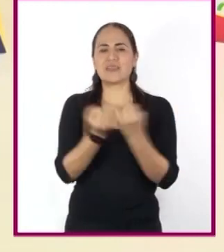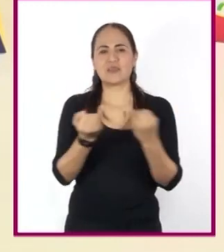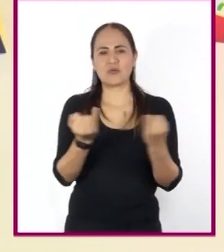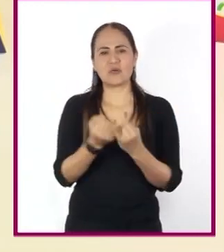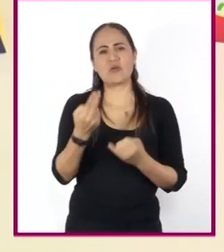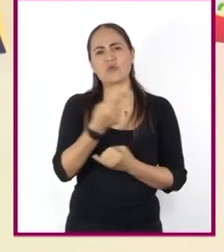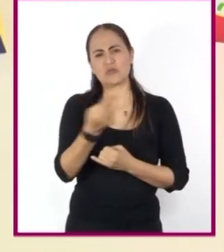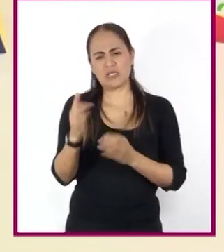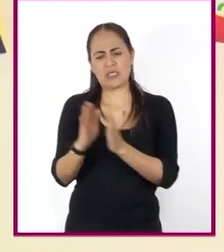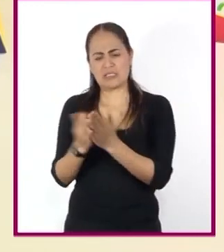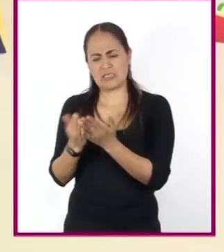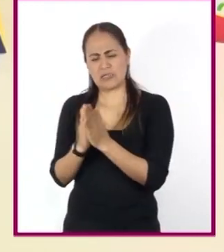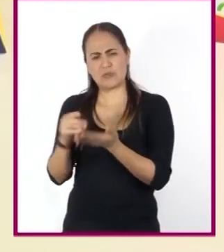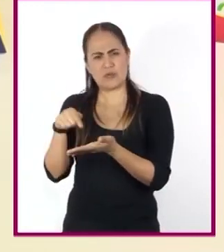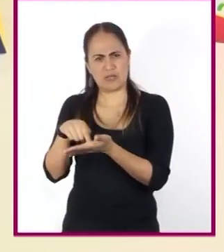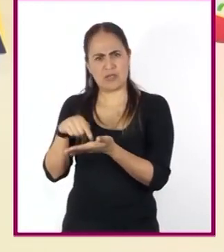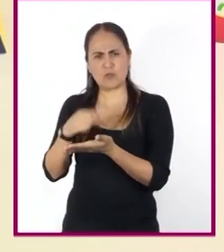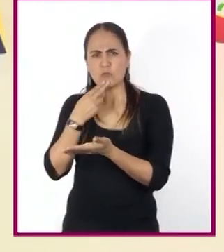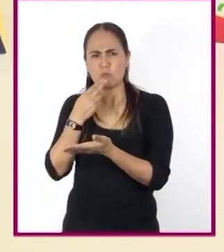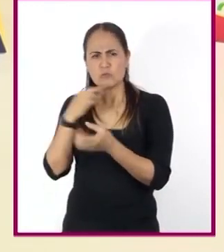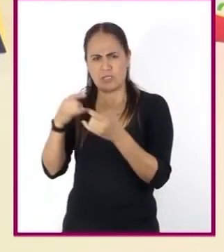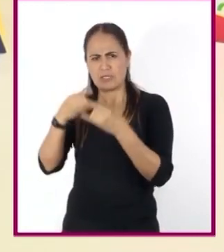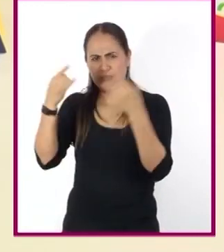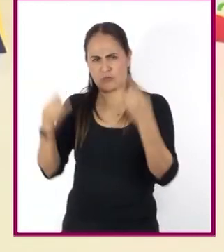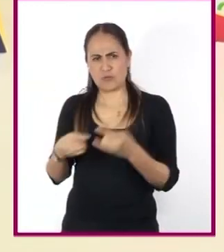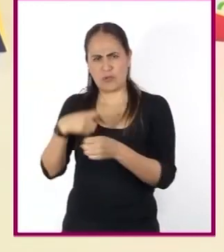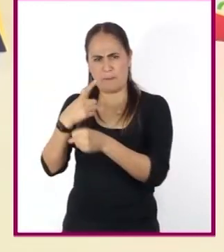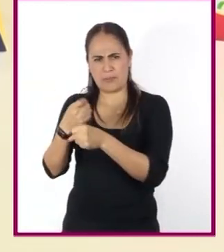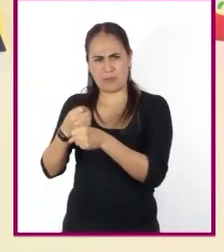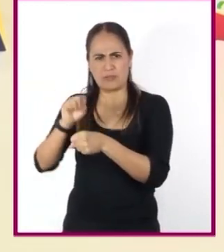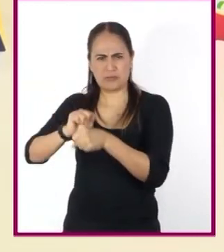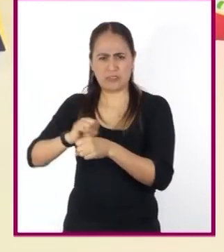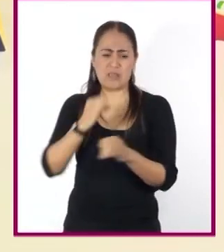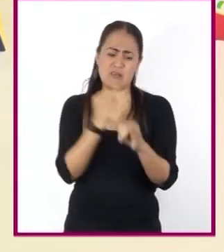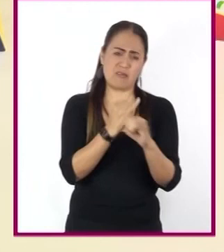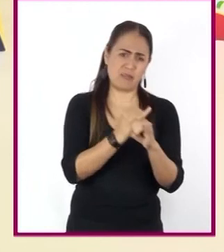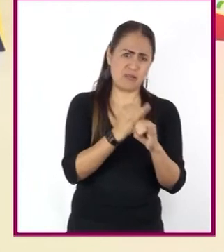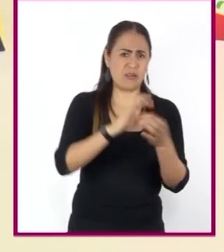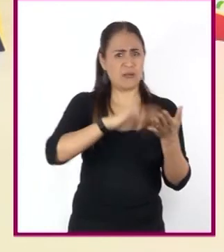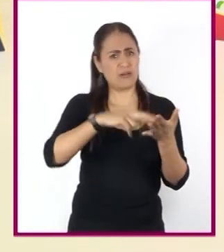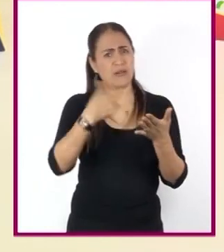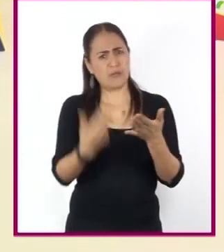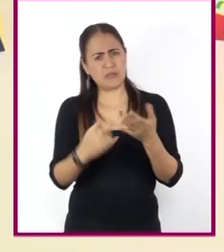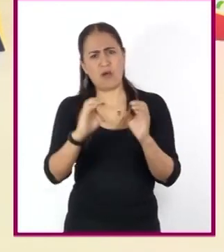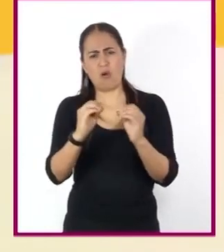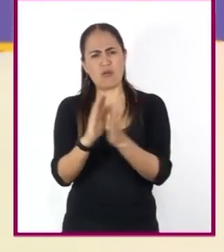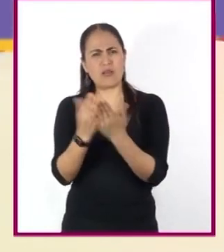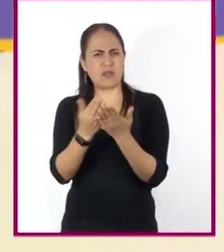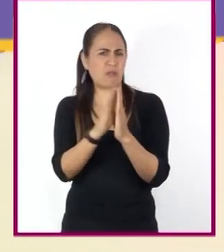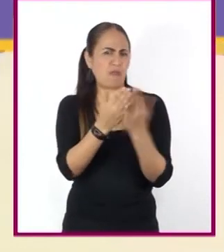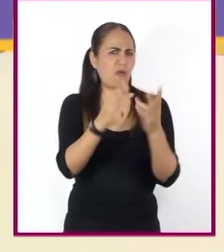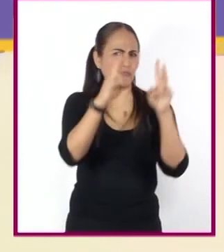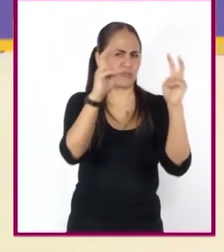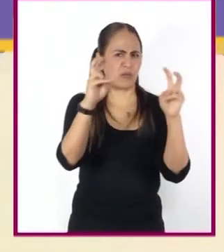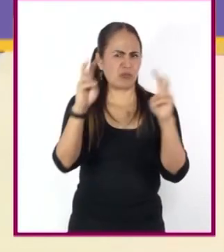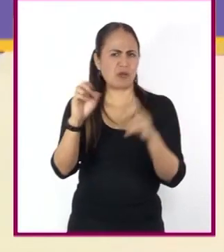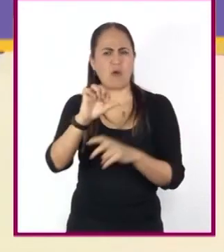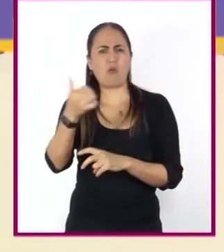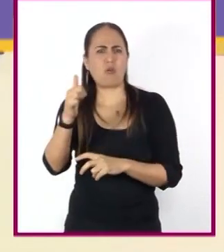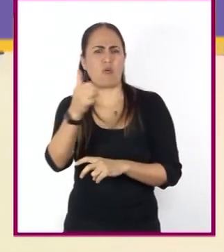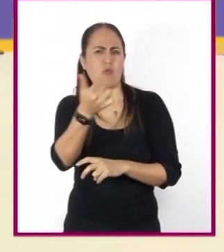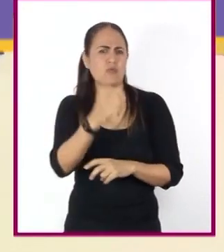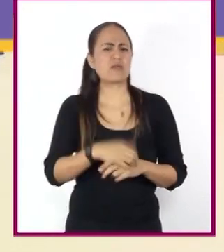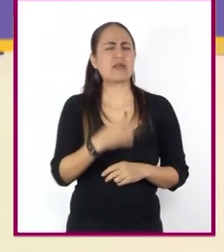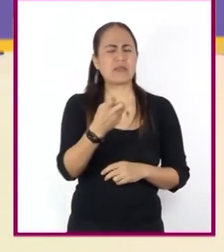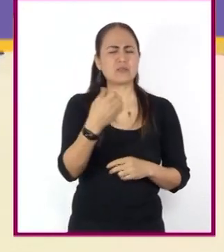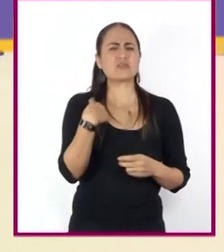emplear su libro de texto de historia de primer grado, internet, revistas u otros libros. Esto les permitirá tener una